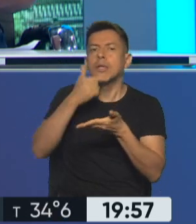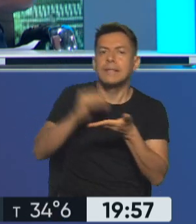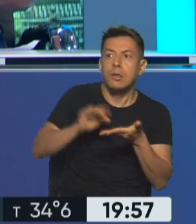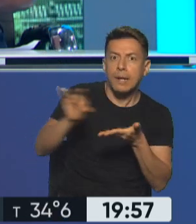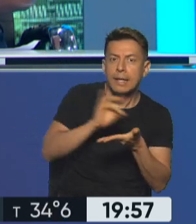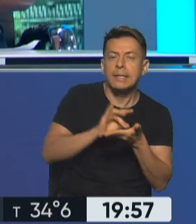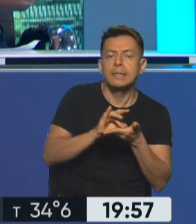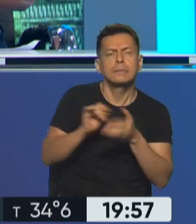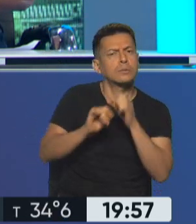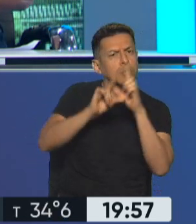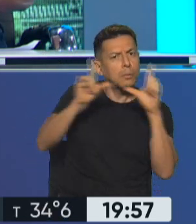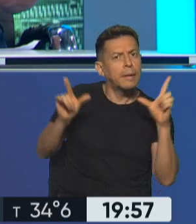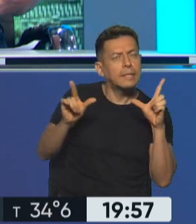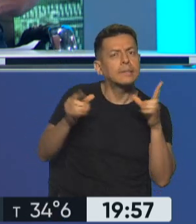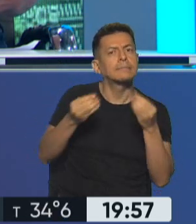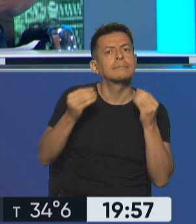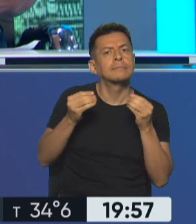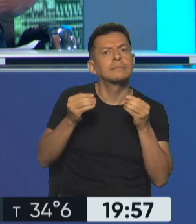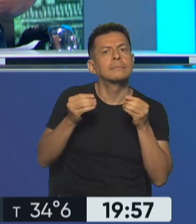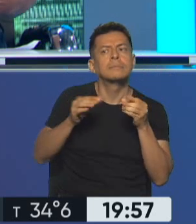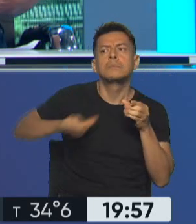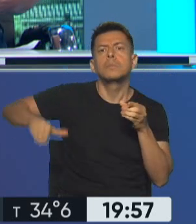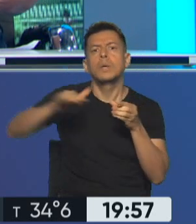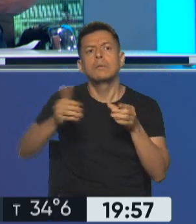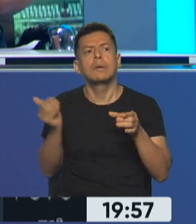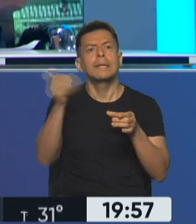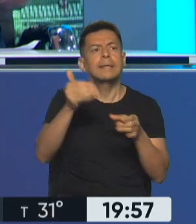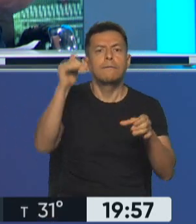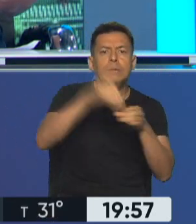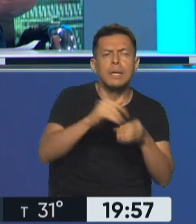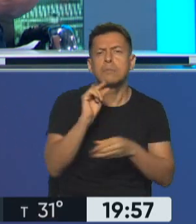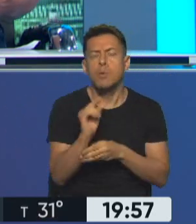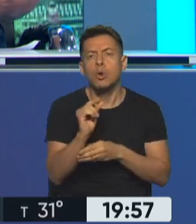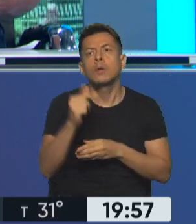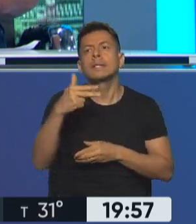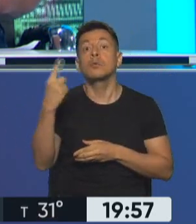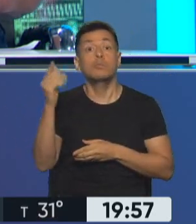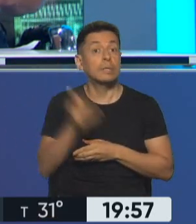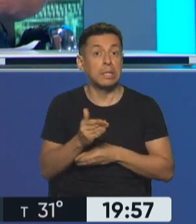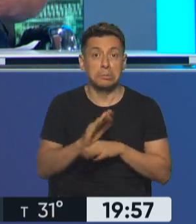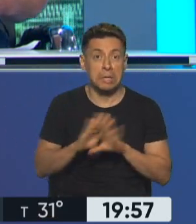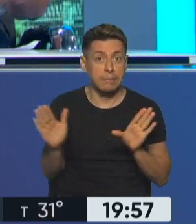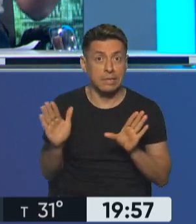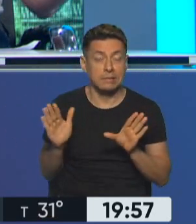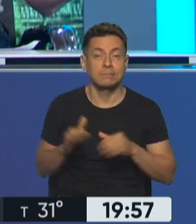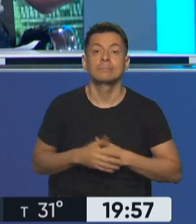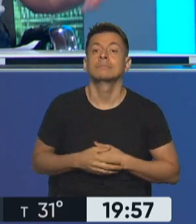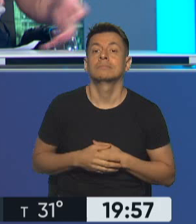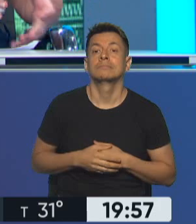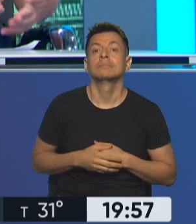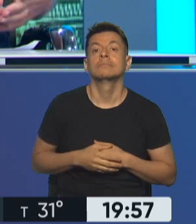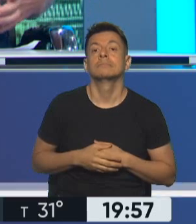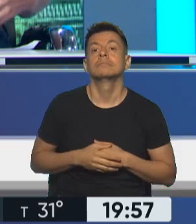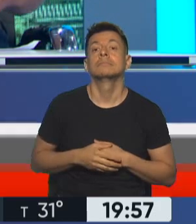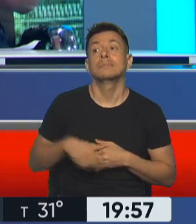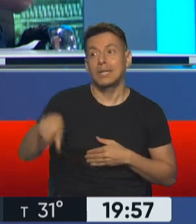había sido la escasa participación electoral. Hablamos del 31% del padrón electoral que se